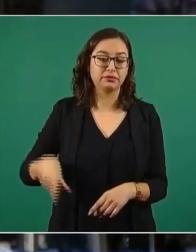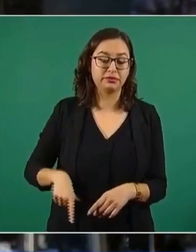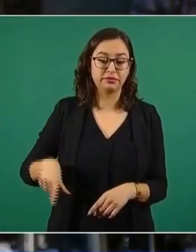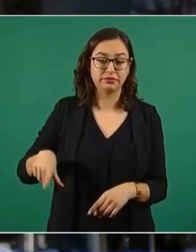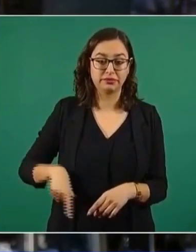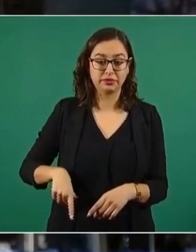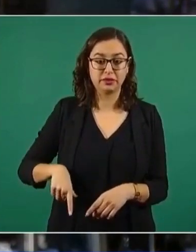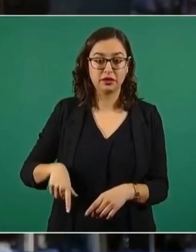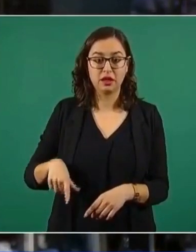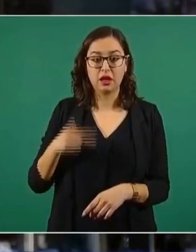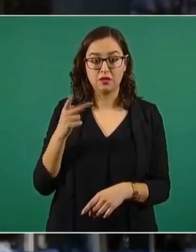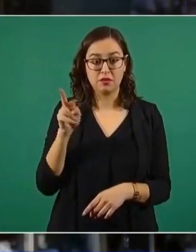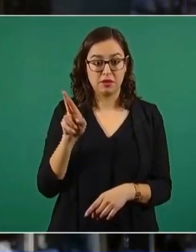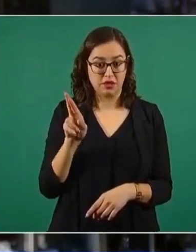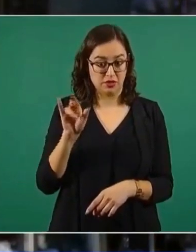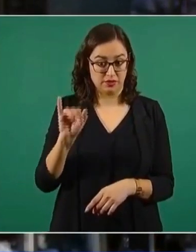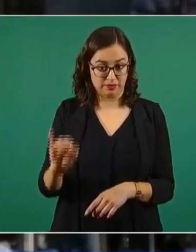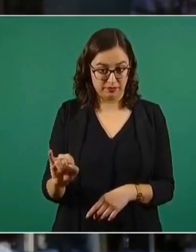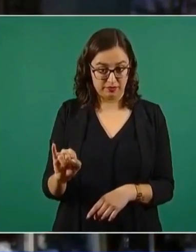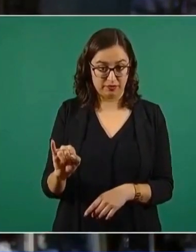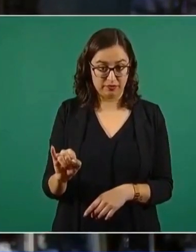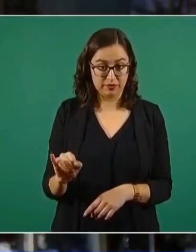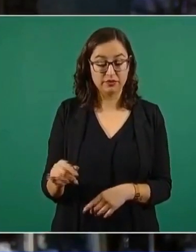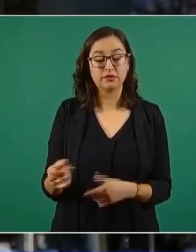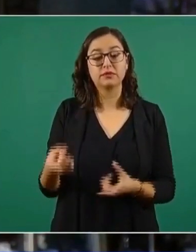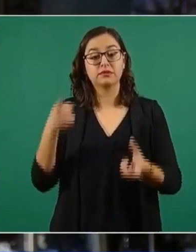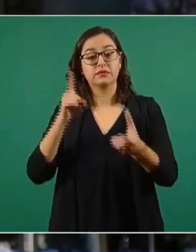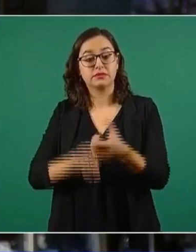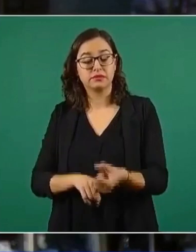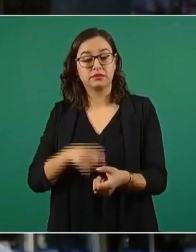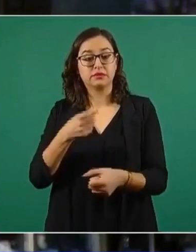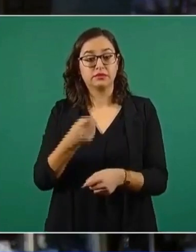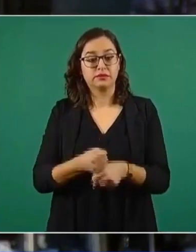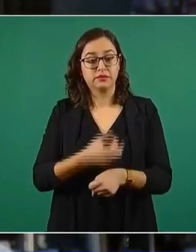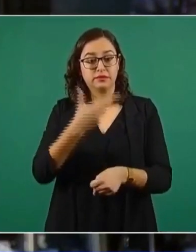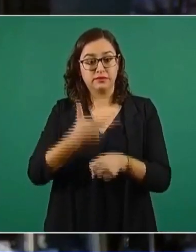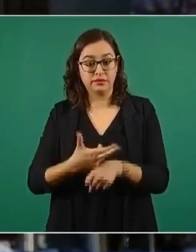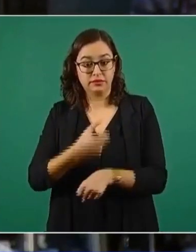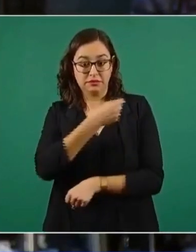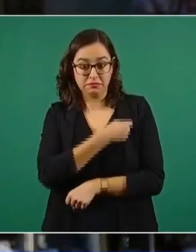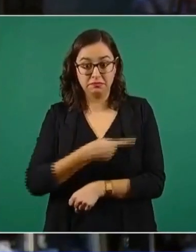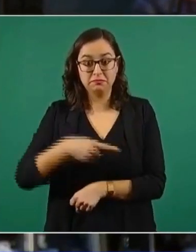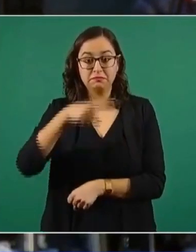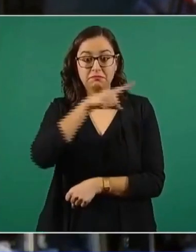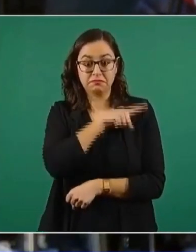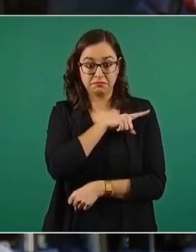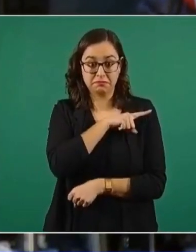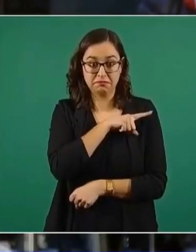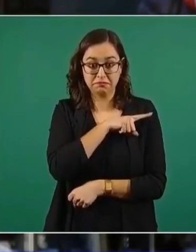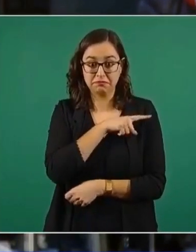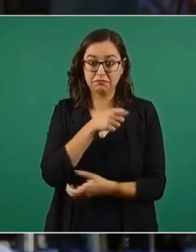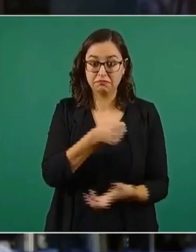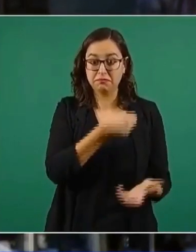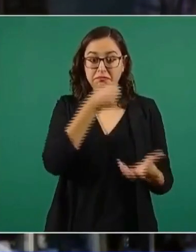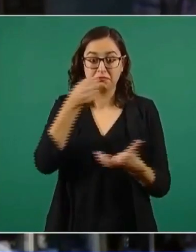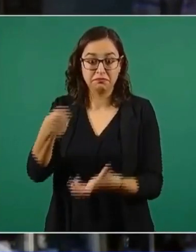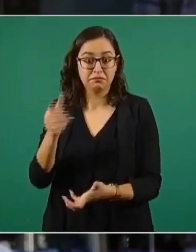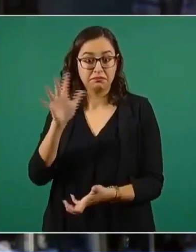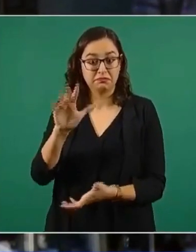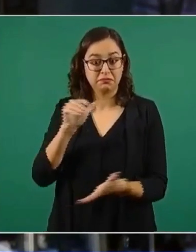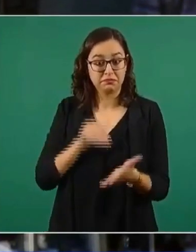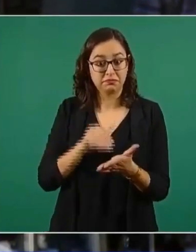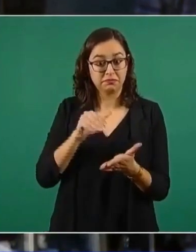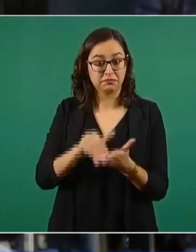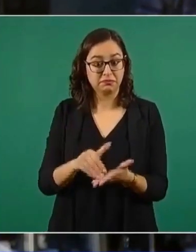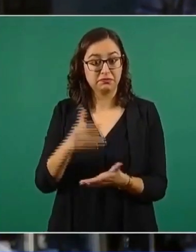PRI, quien a través de la Secretaría de Salud Estatal, su gobierno le envió más de 5,000 millones de